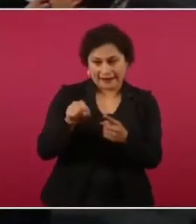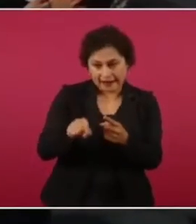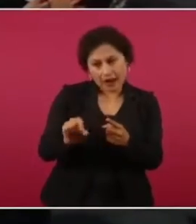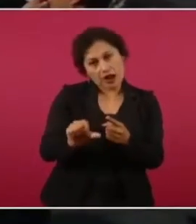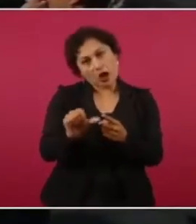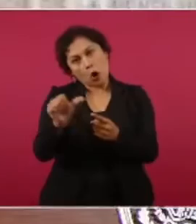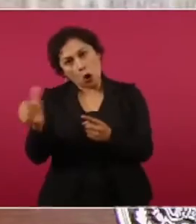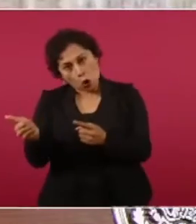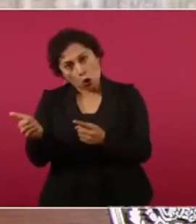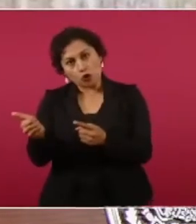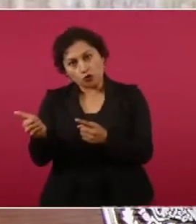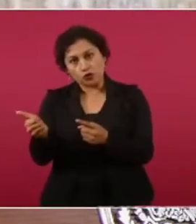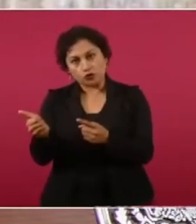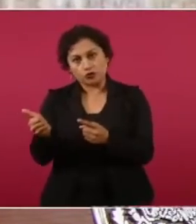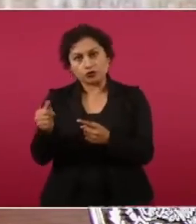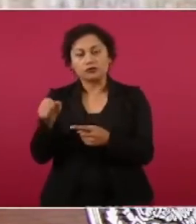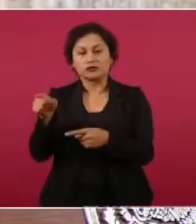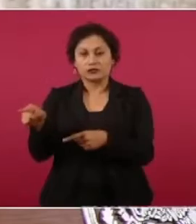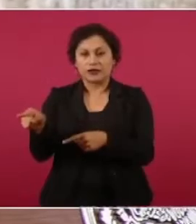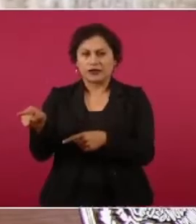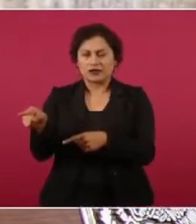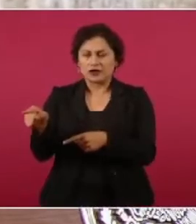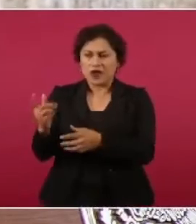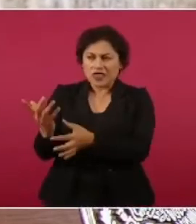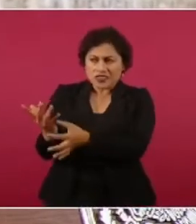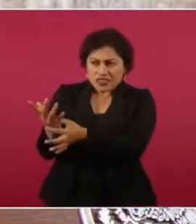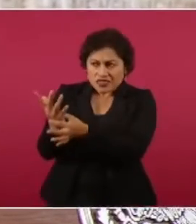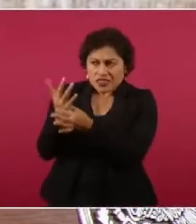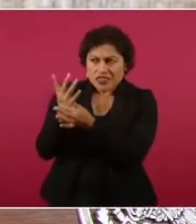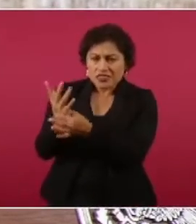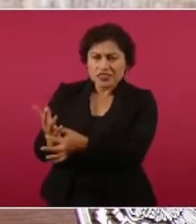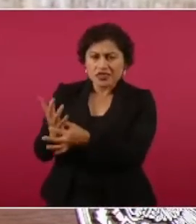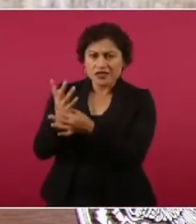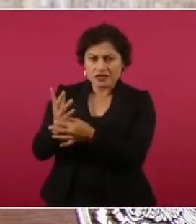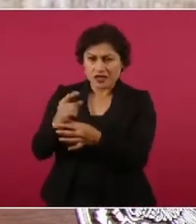sostengan que si voy a Badiraguato es porque tengo un